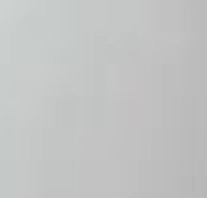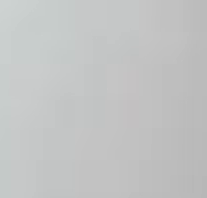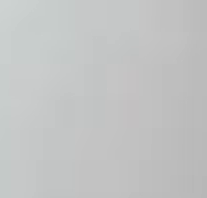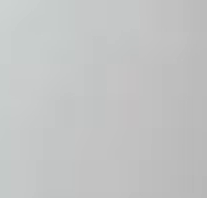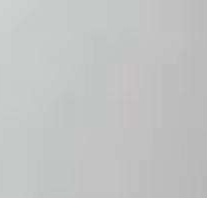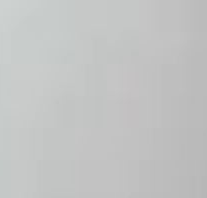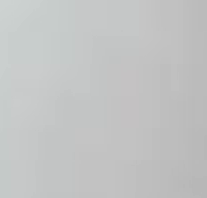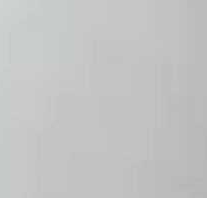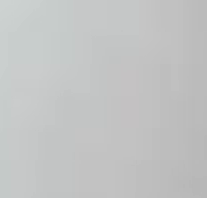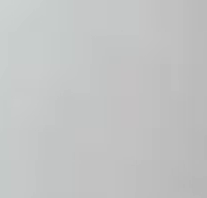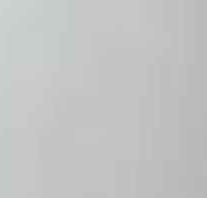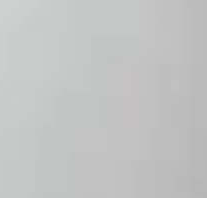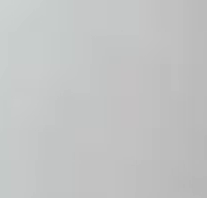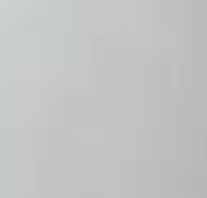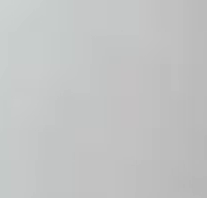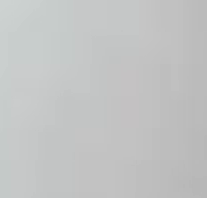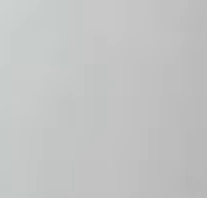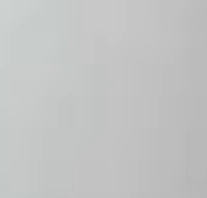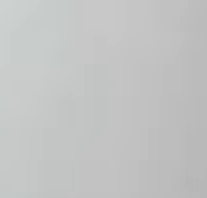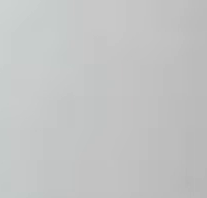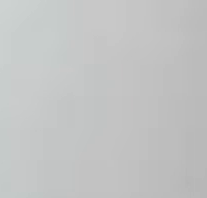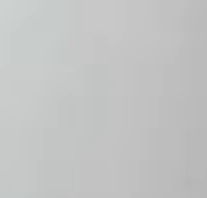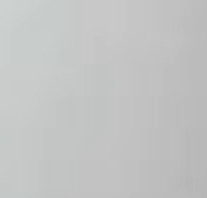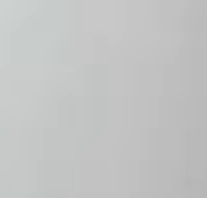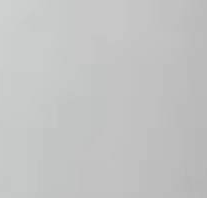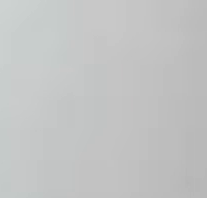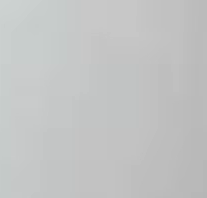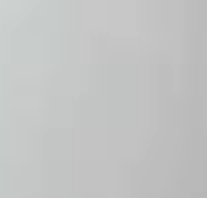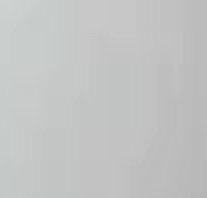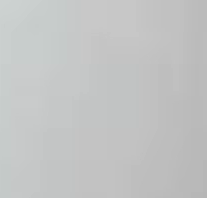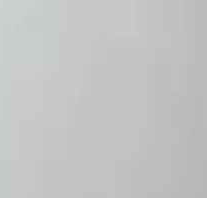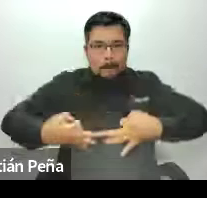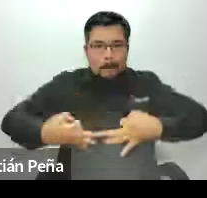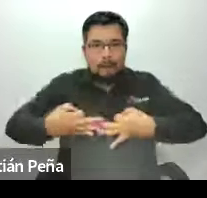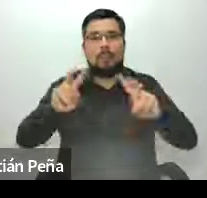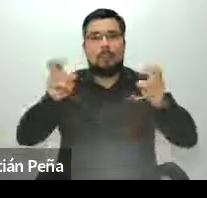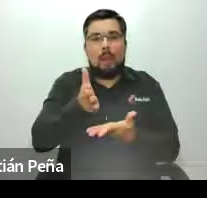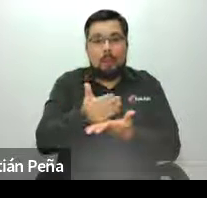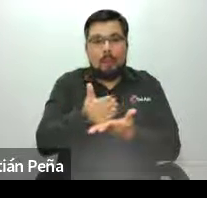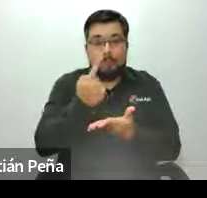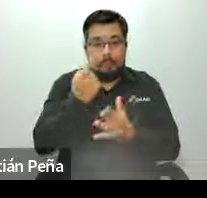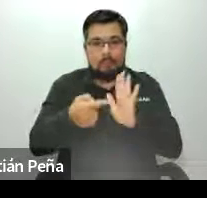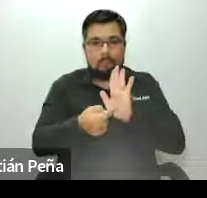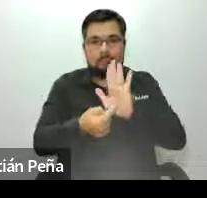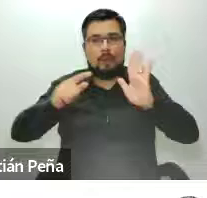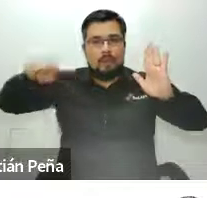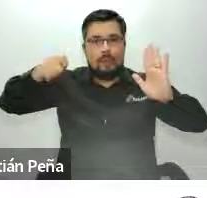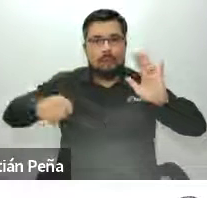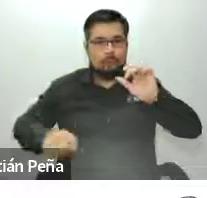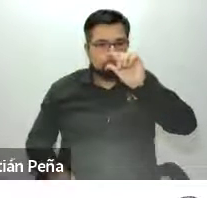hemos avanzado en una propuesta más específica de la planificación. Entonces, estoy